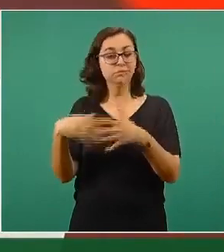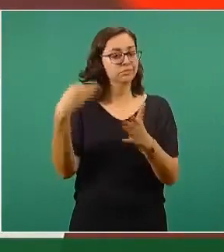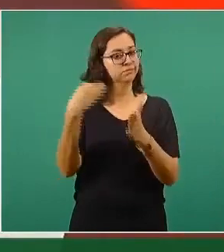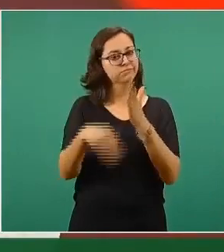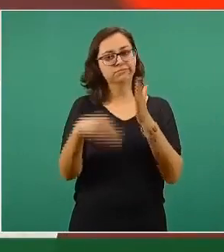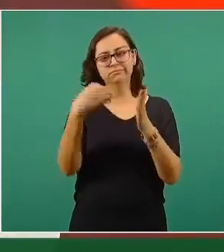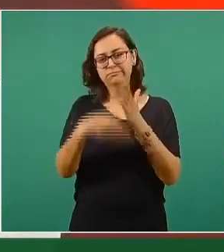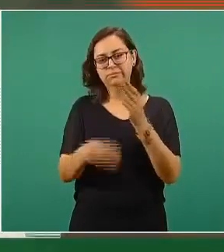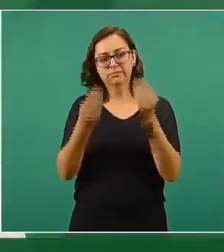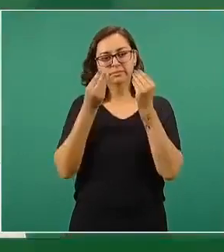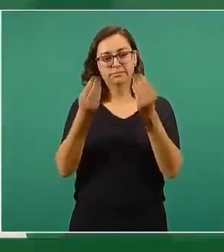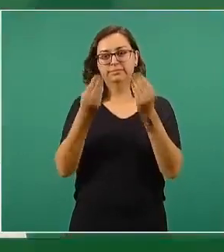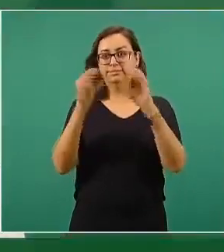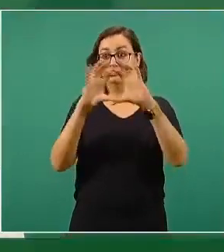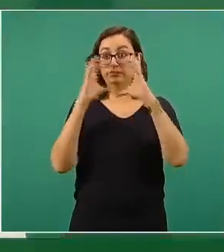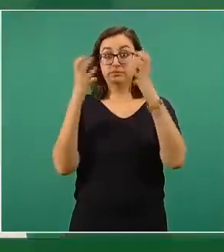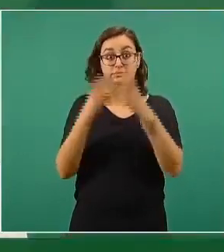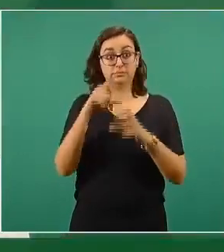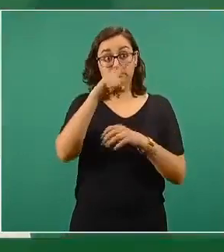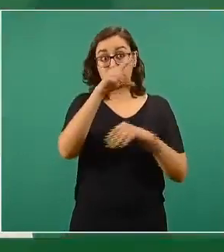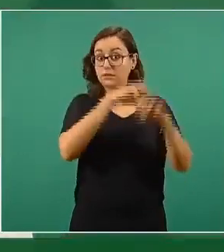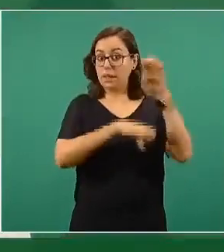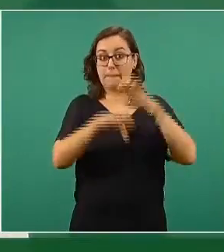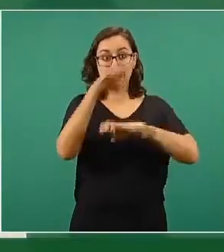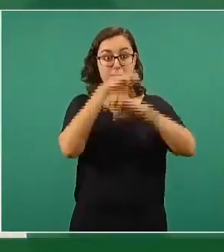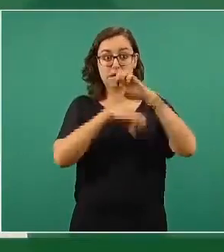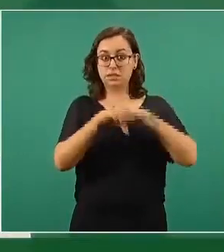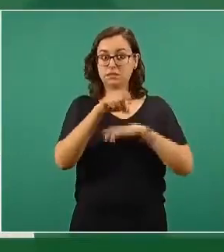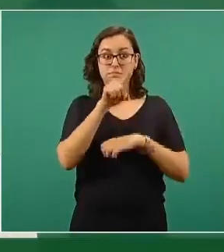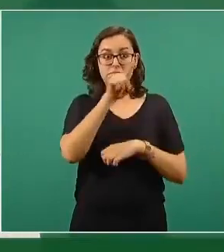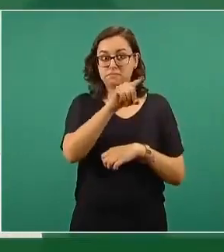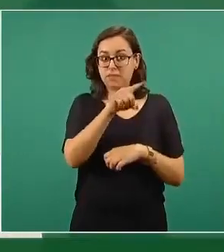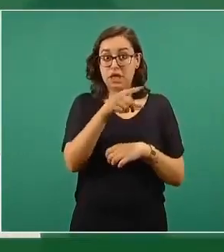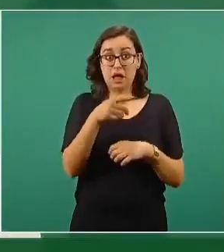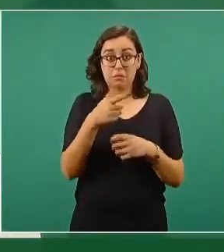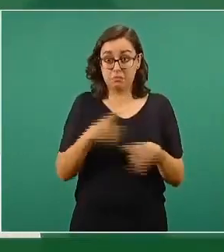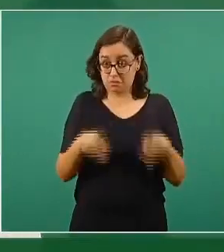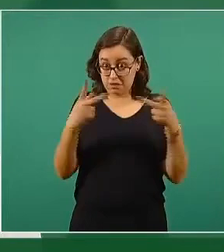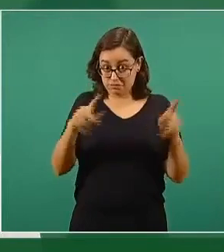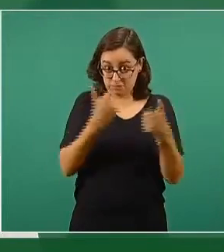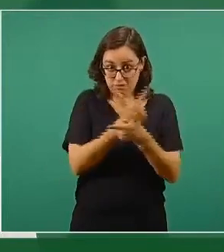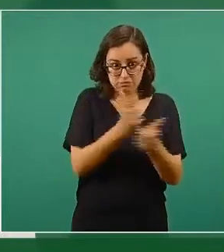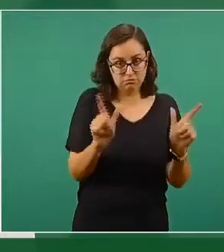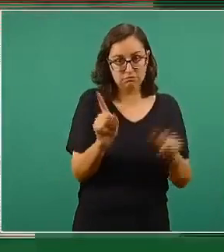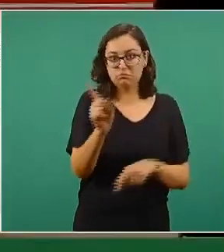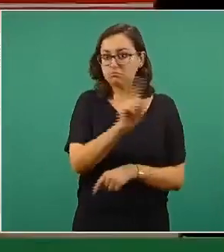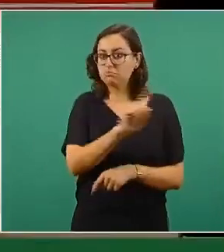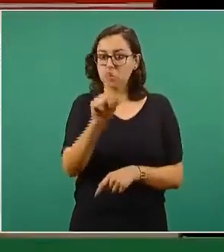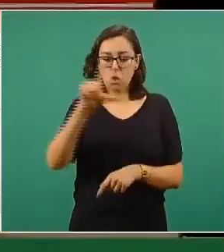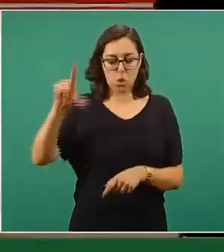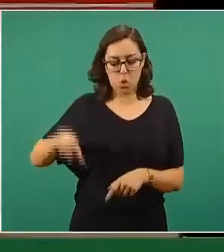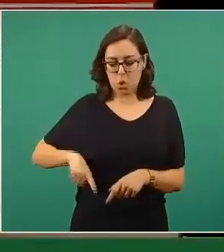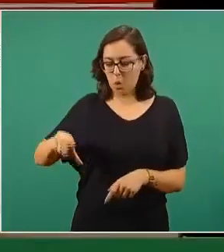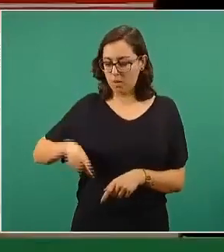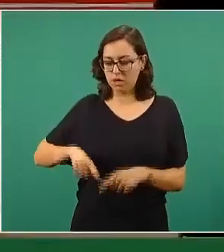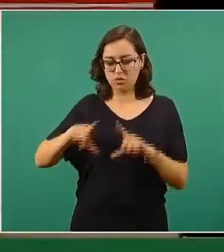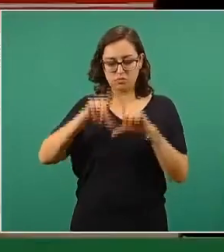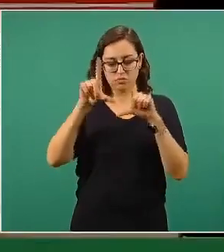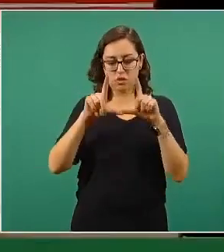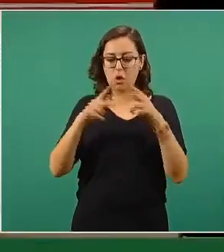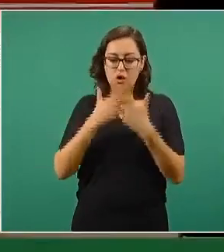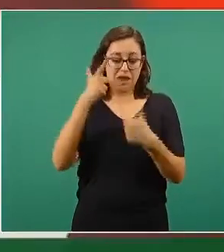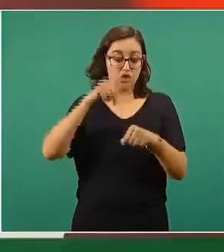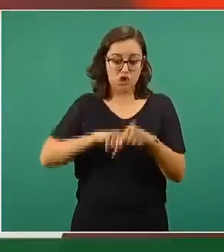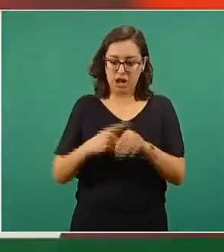tanto, las propias compañías de vacunas solo están haciendo contratos con gobiernos y particularmente gobiernos